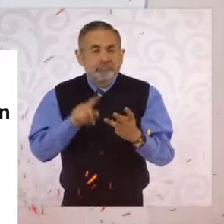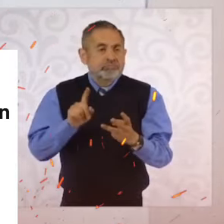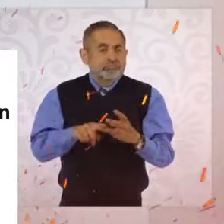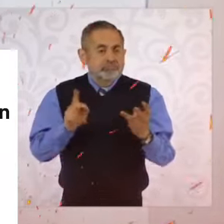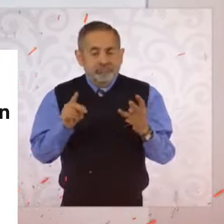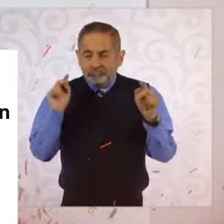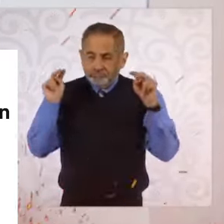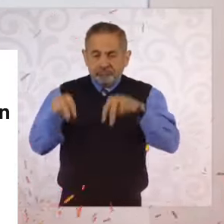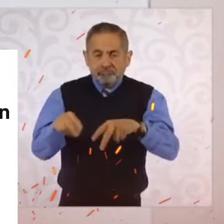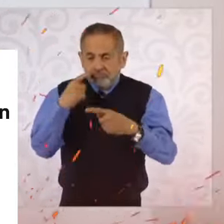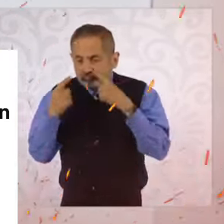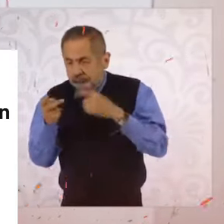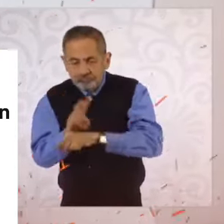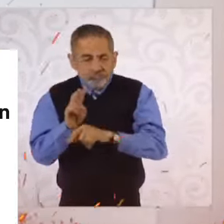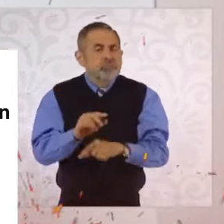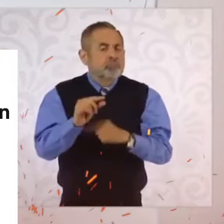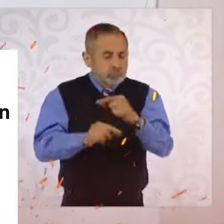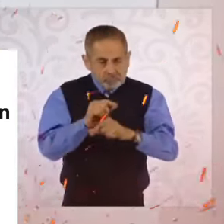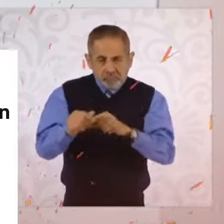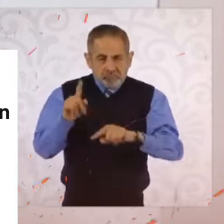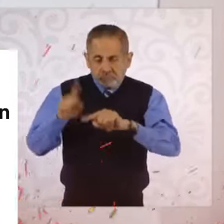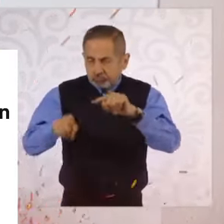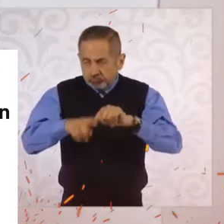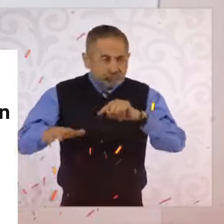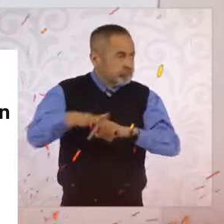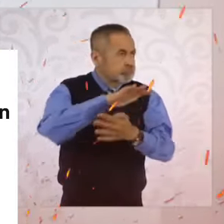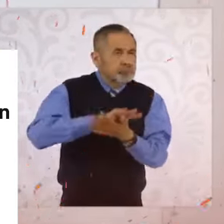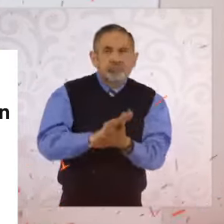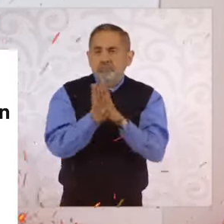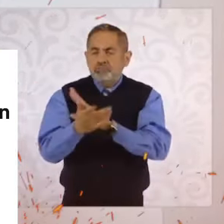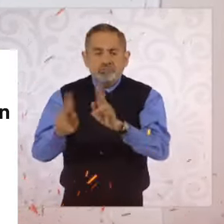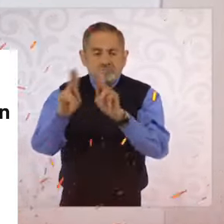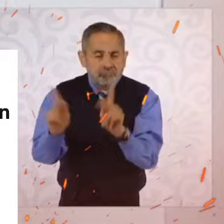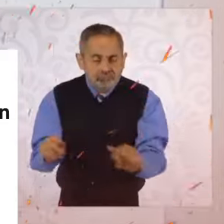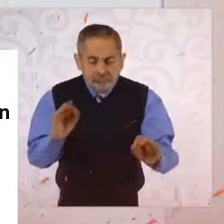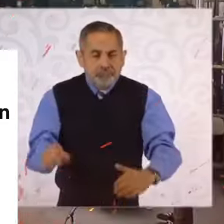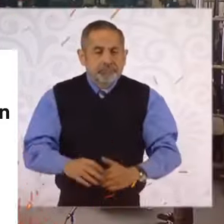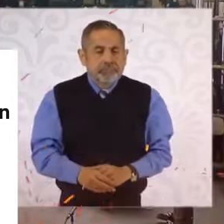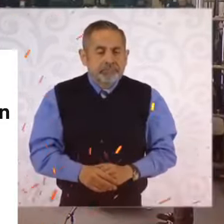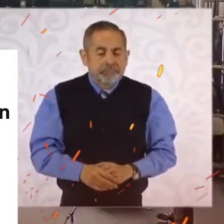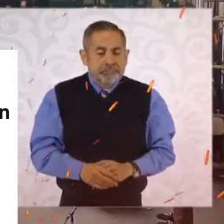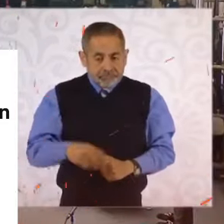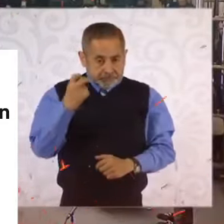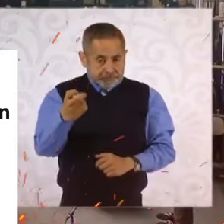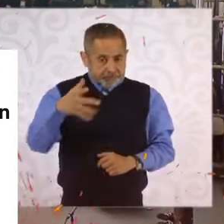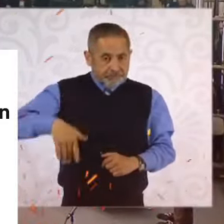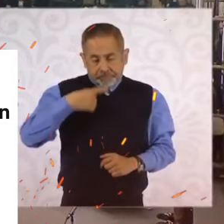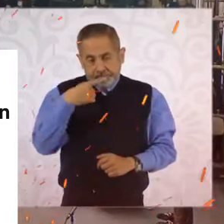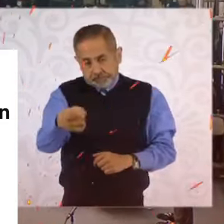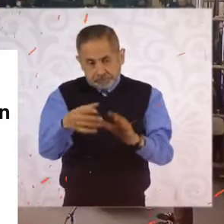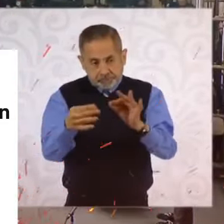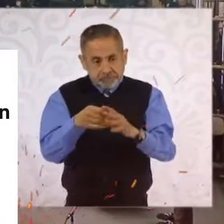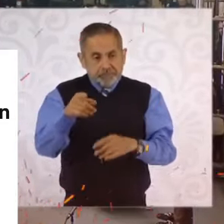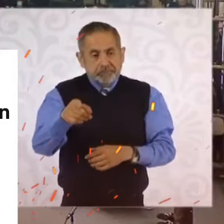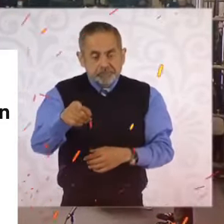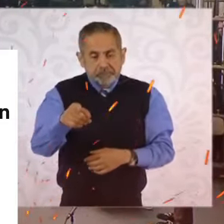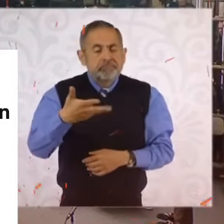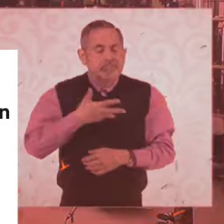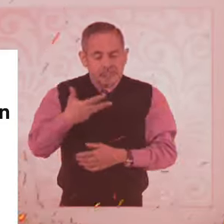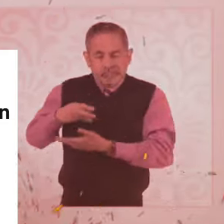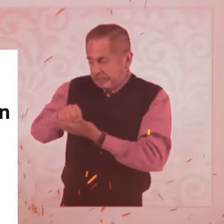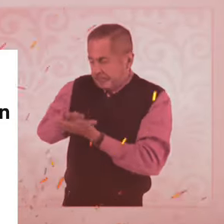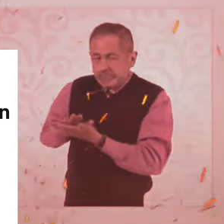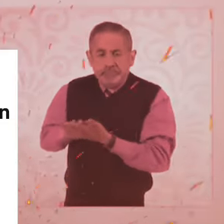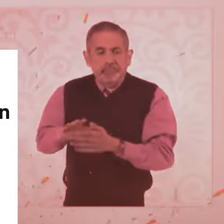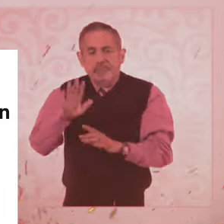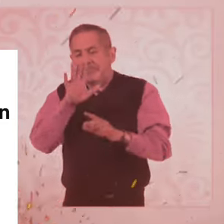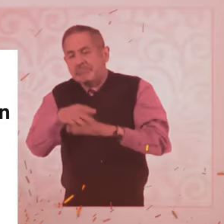e y vamos a ir poco a poco pacificando Sinaloa eh Y estos casos que planteas los tiene no